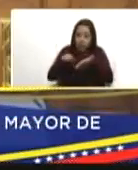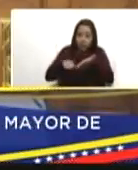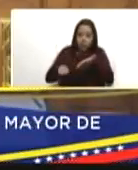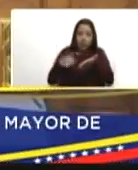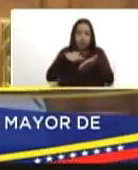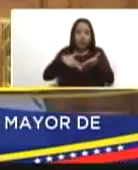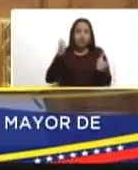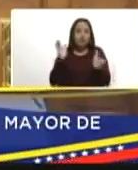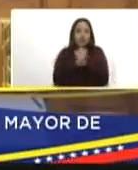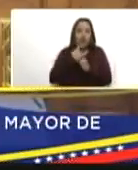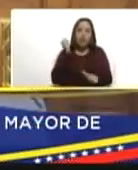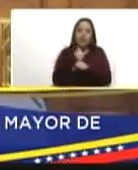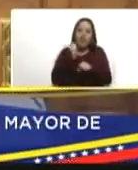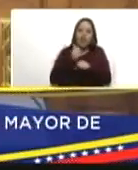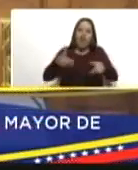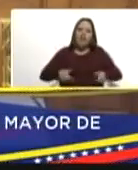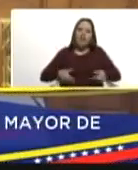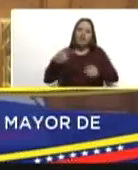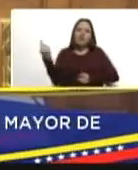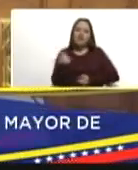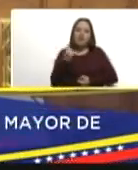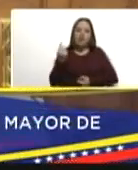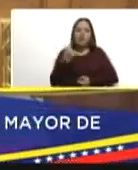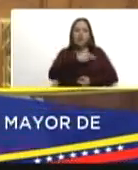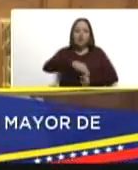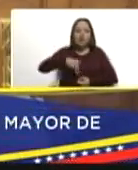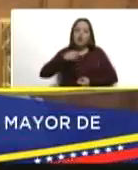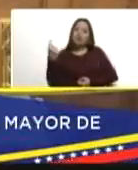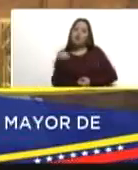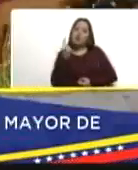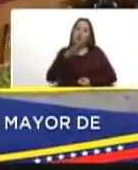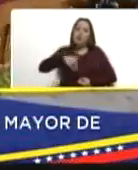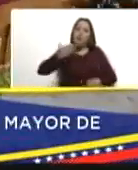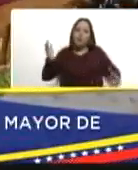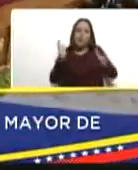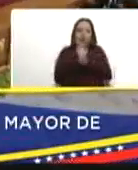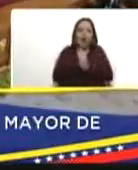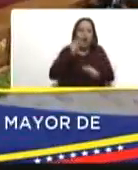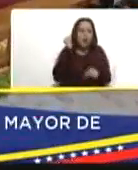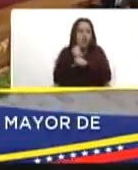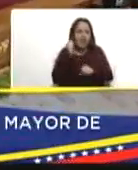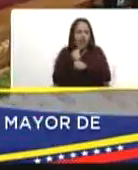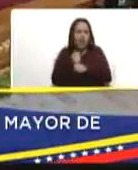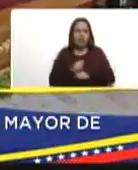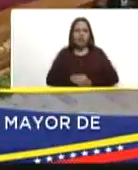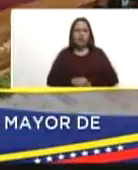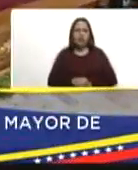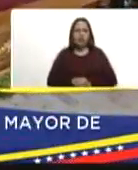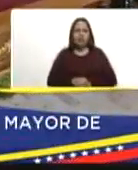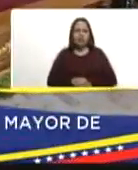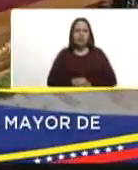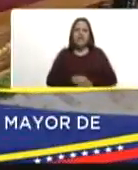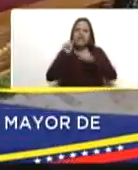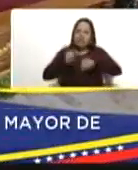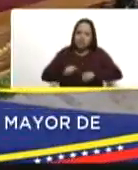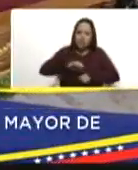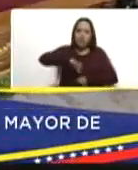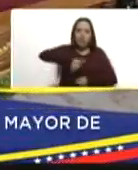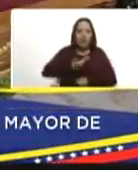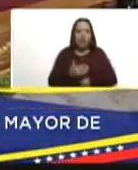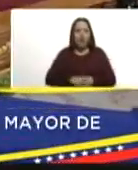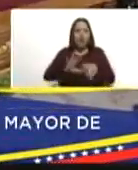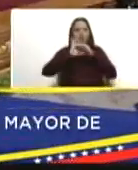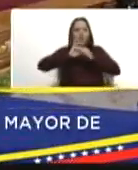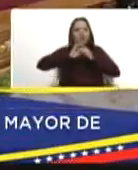producción con esfuerzo Solo nosotros solos lo logramos con trabajo si se puede con